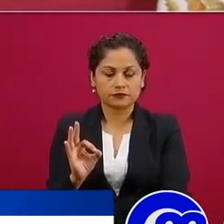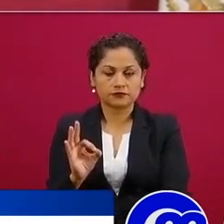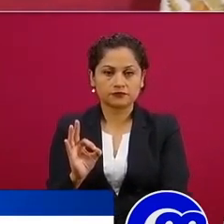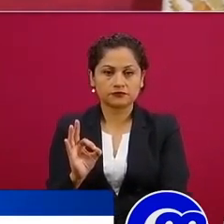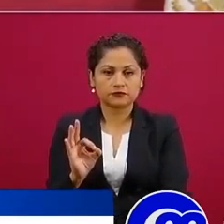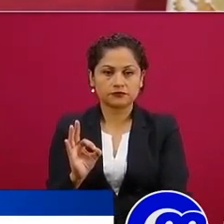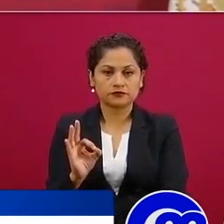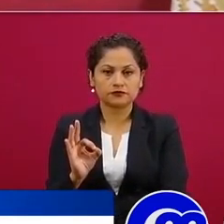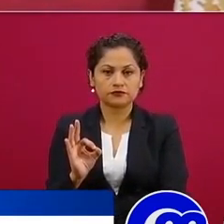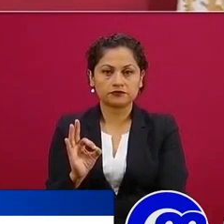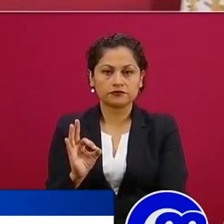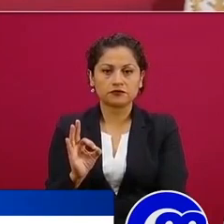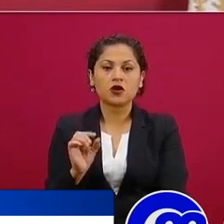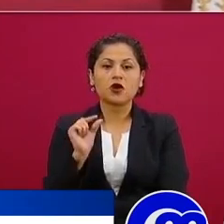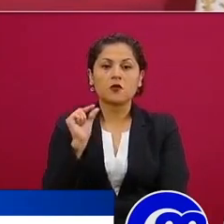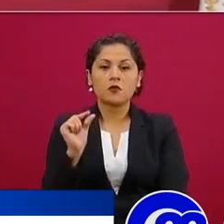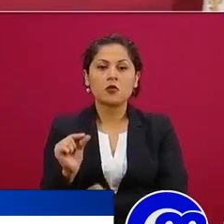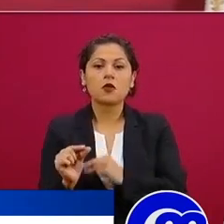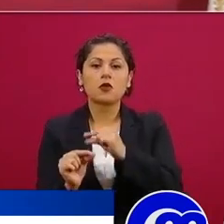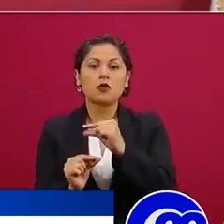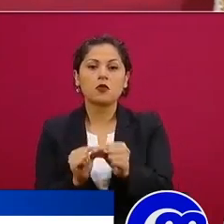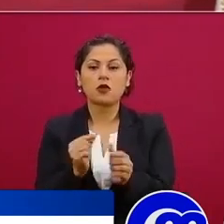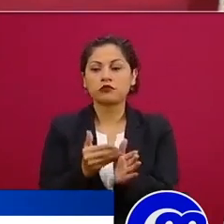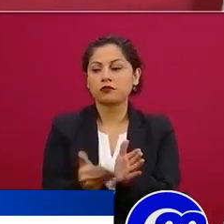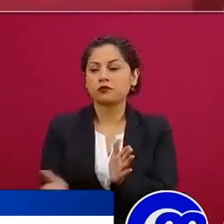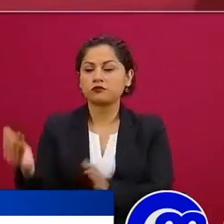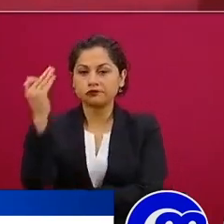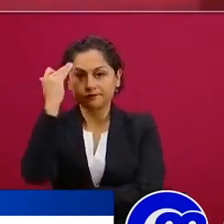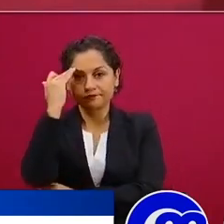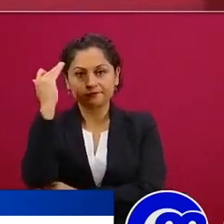de manera progresiva